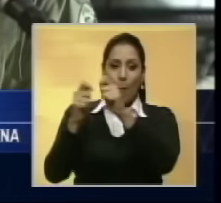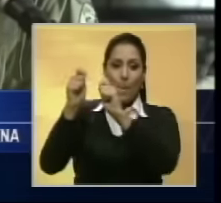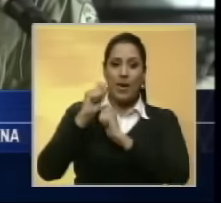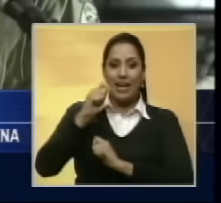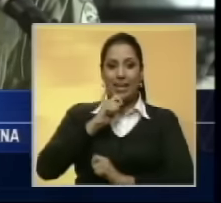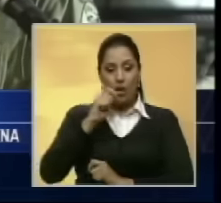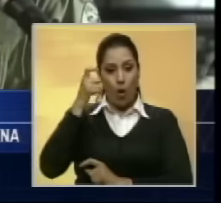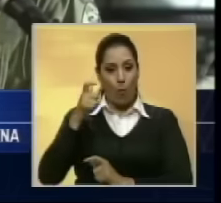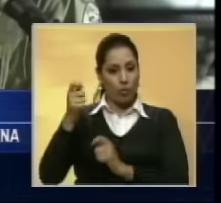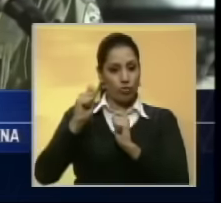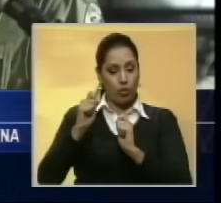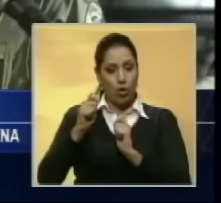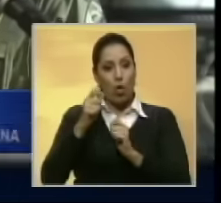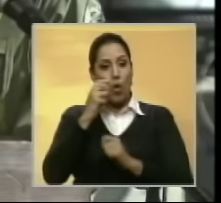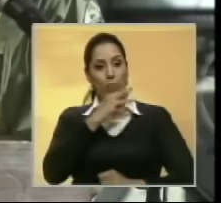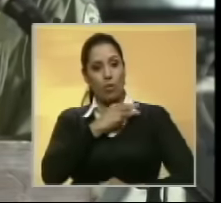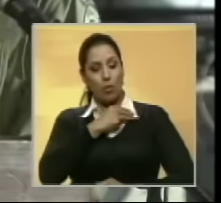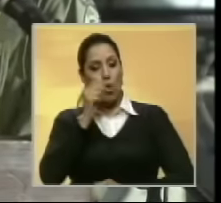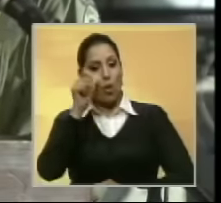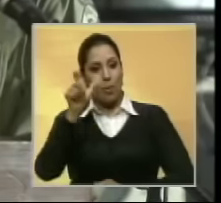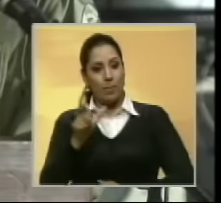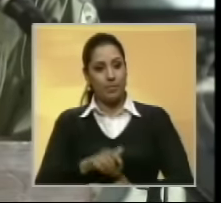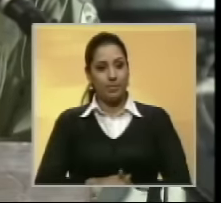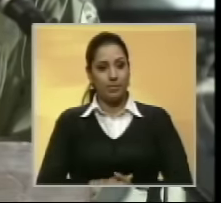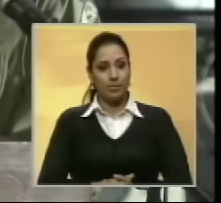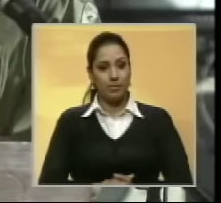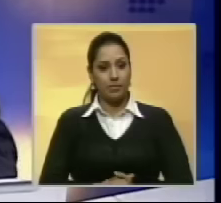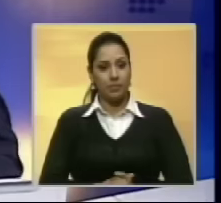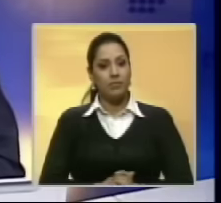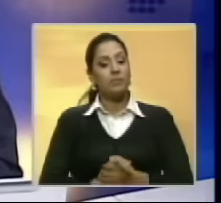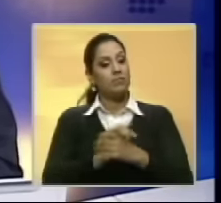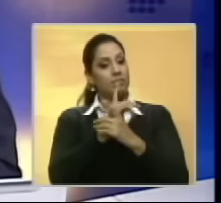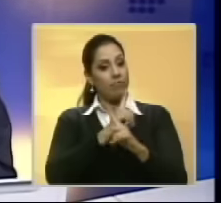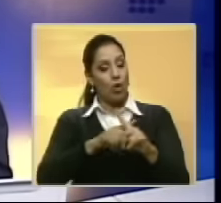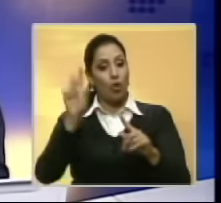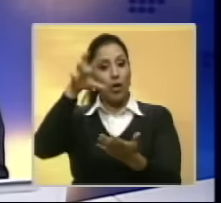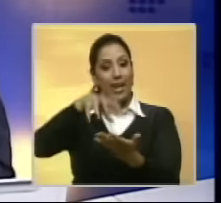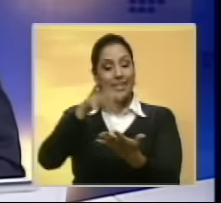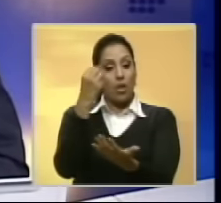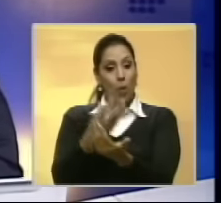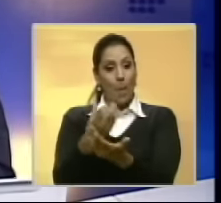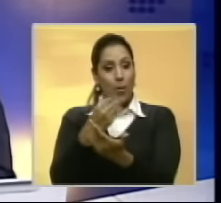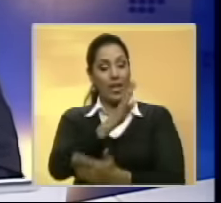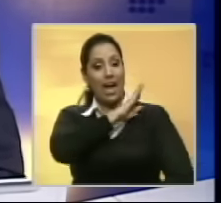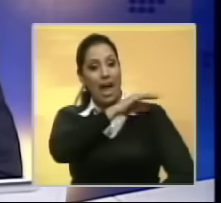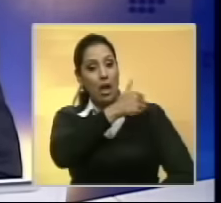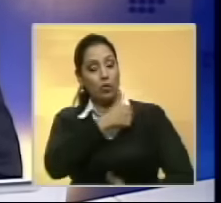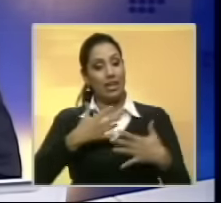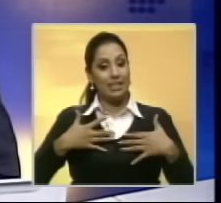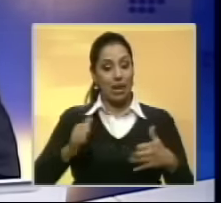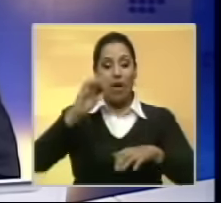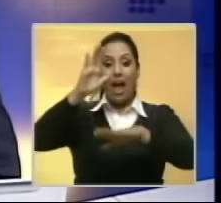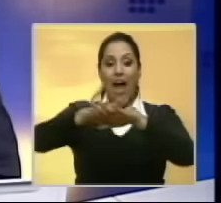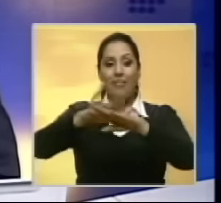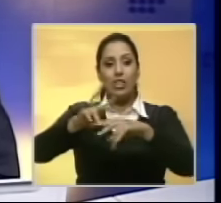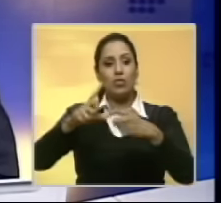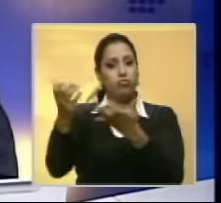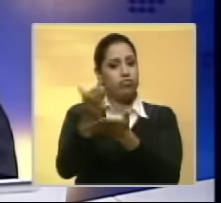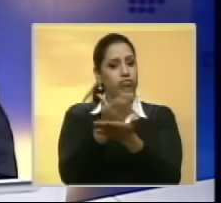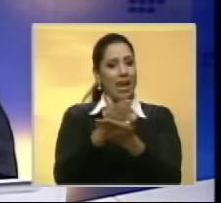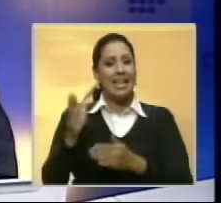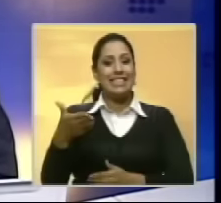antecesor, el vicealmirante Carlos Vieira Acevedo. Y en el estado Monagas, las autoridades de salud anunciaron el decomiso